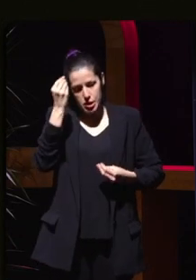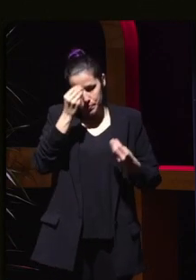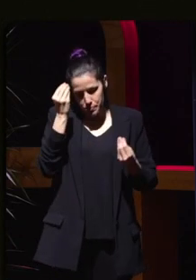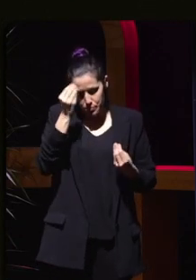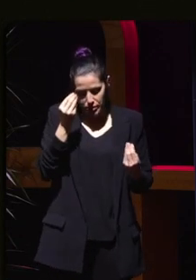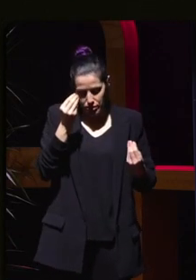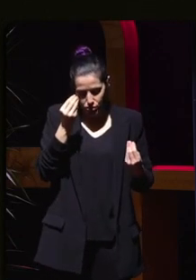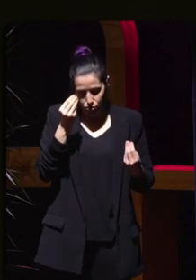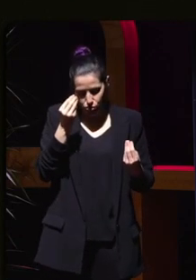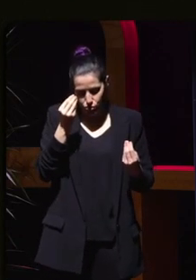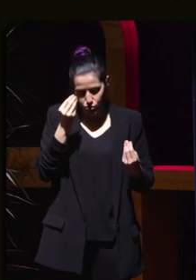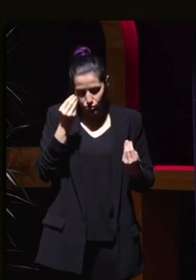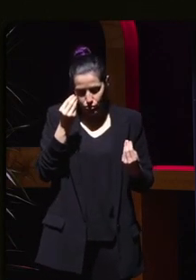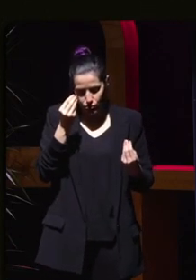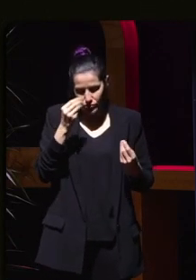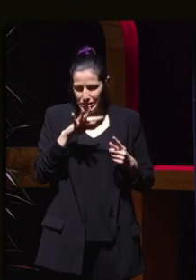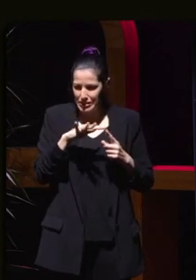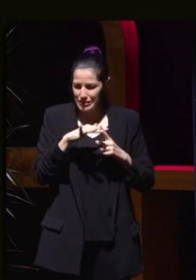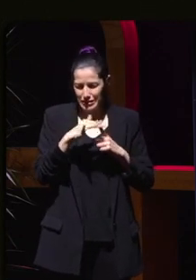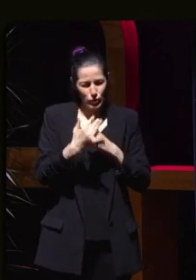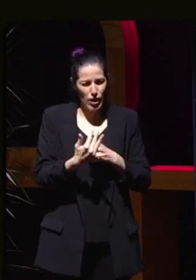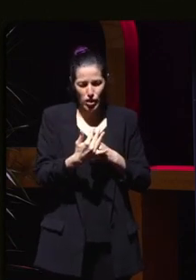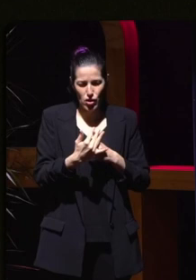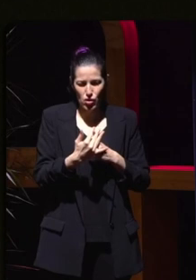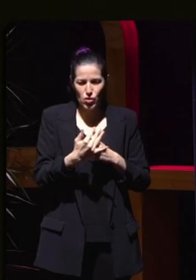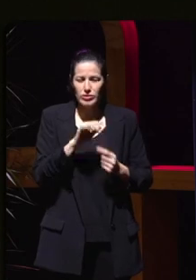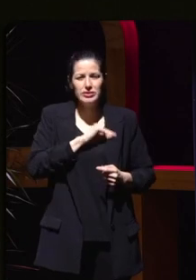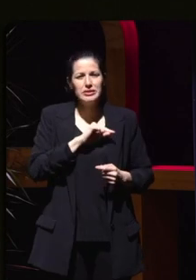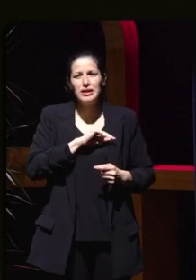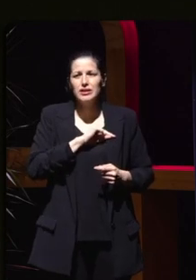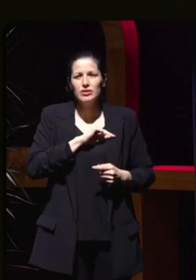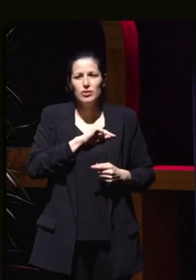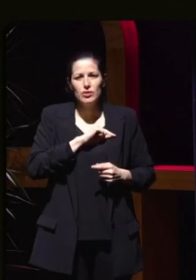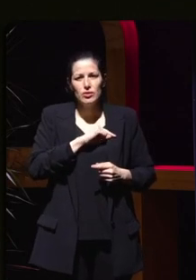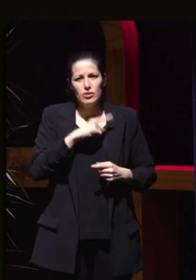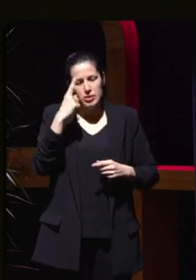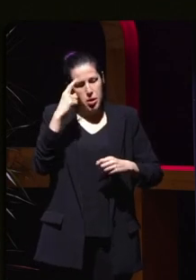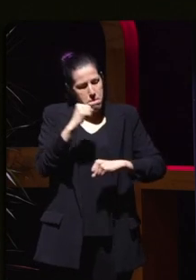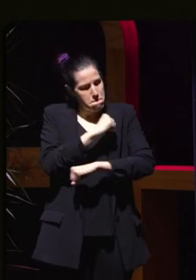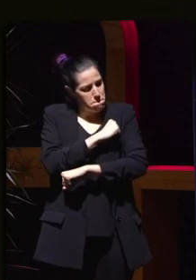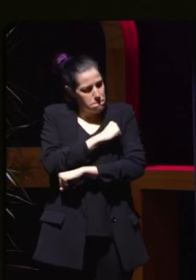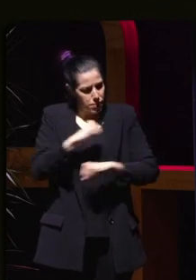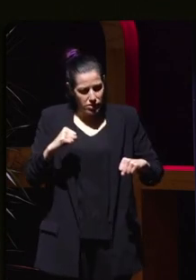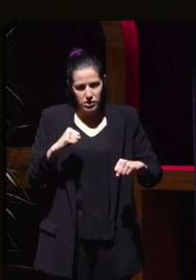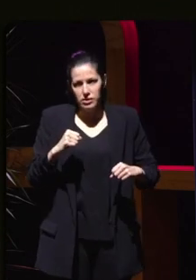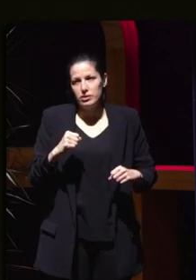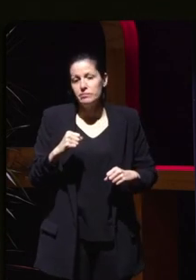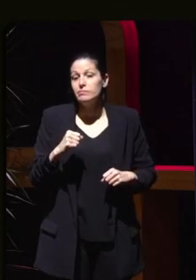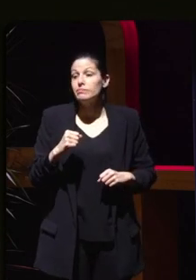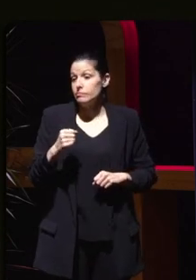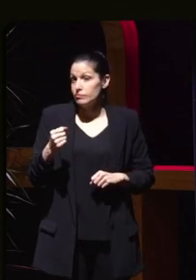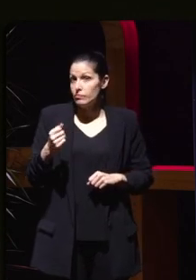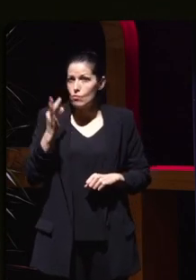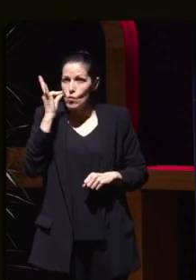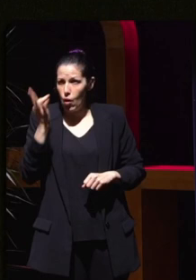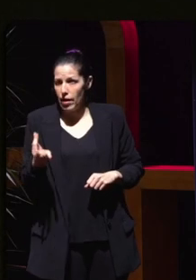Steven tan superada por las circunstancias como En aquel momento y llegué allí y aquella rapaza que no me conocía De nada dicho me mira